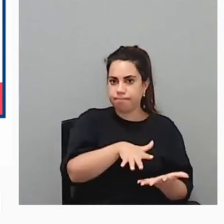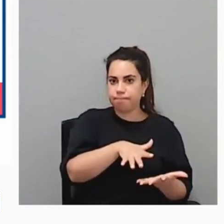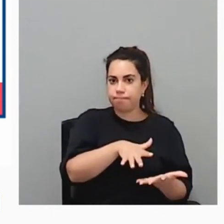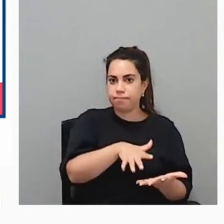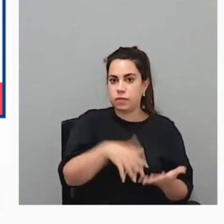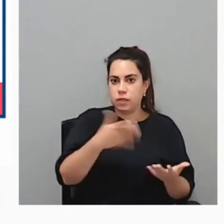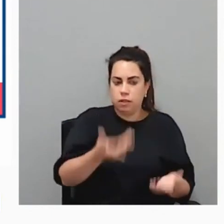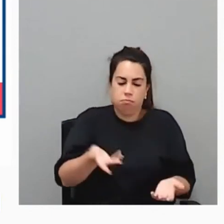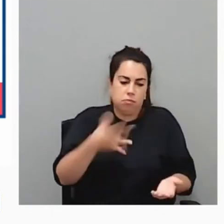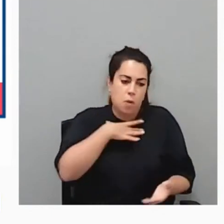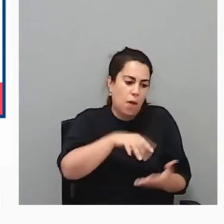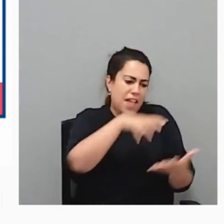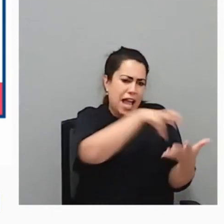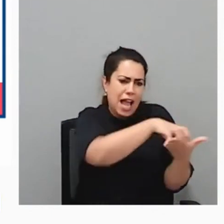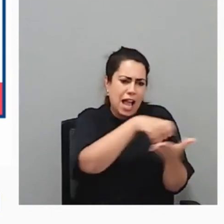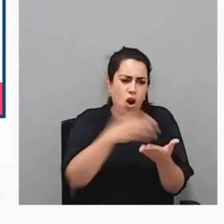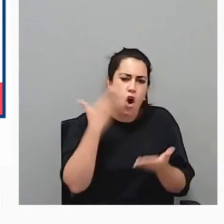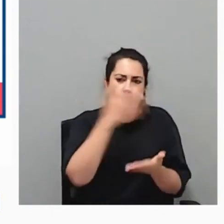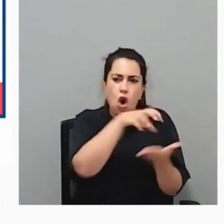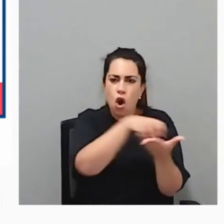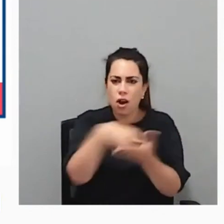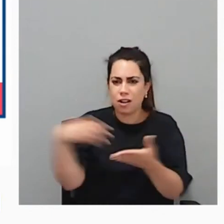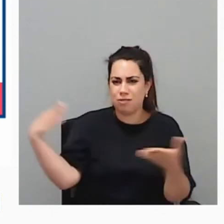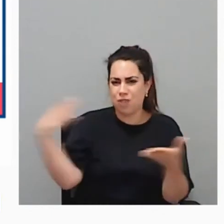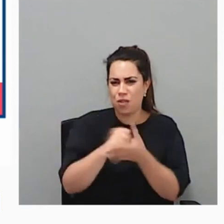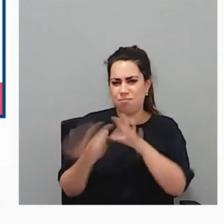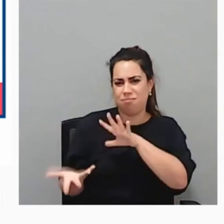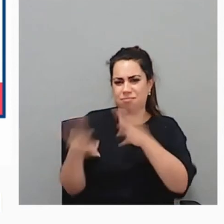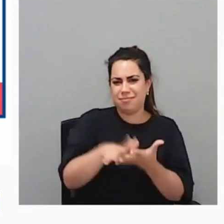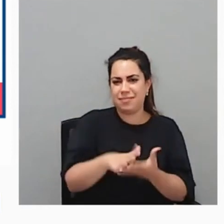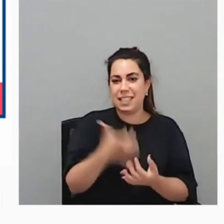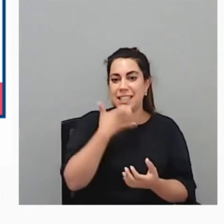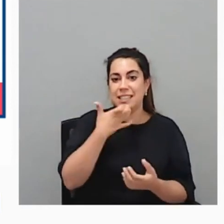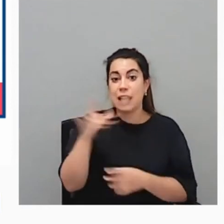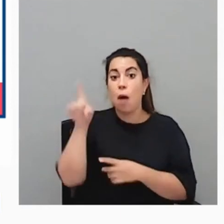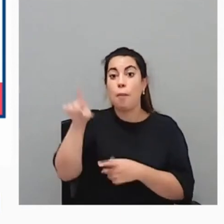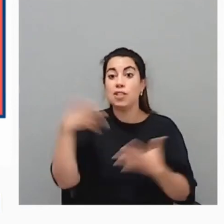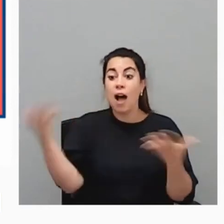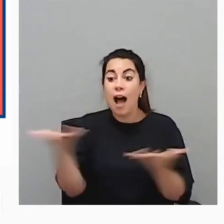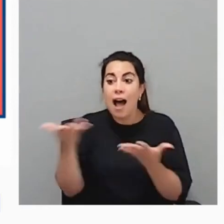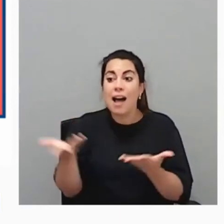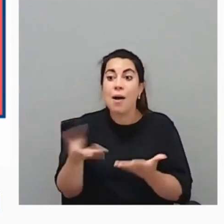utilizarse en todos los colegios si los maestros se animan desde mañana mismo.